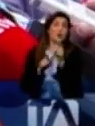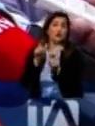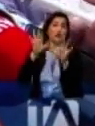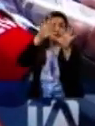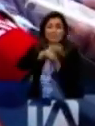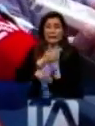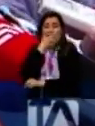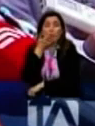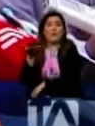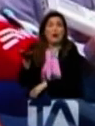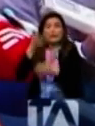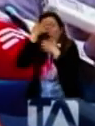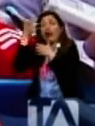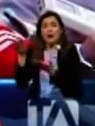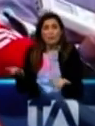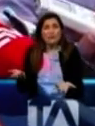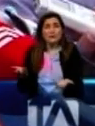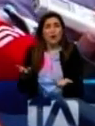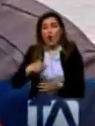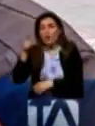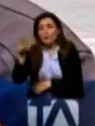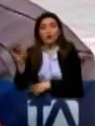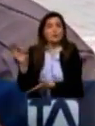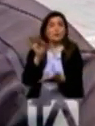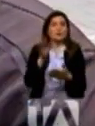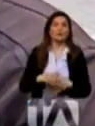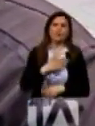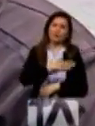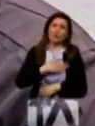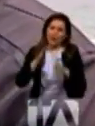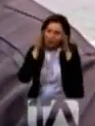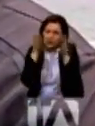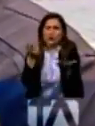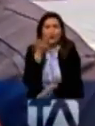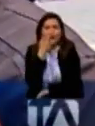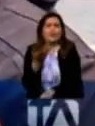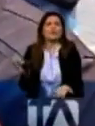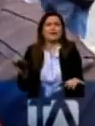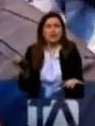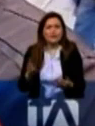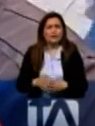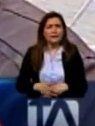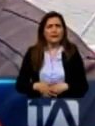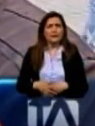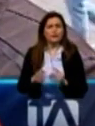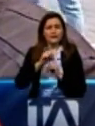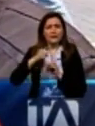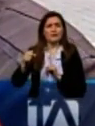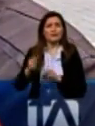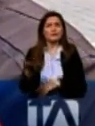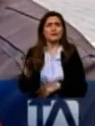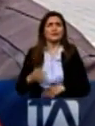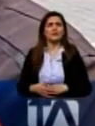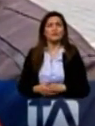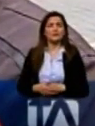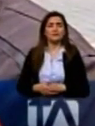están secuestradas, ya que solamente nos mandan a otras personas. Que por favor le ponga un poquito más de interés a esta situación que está